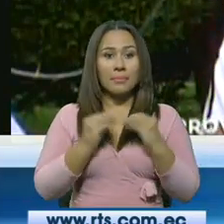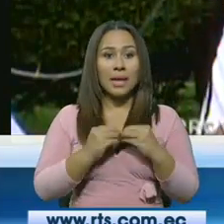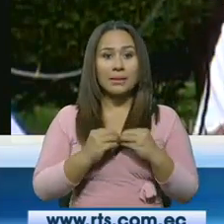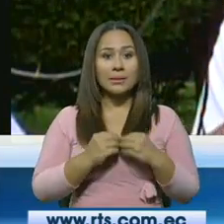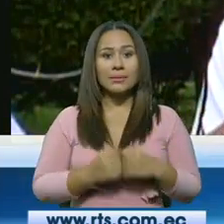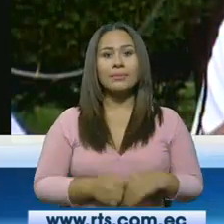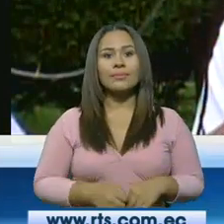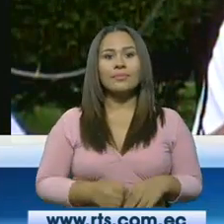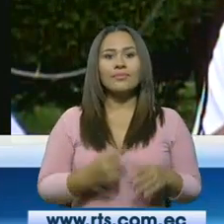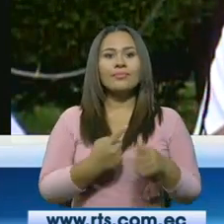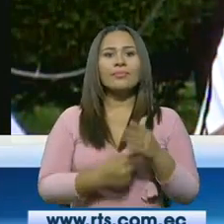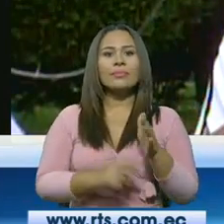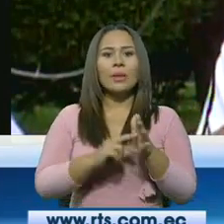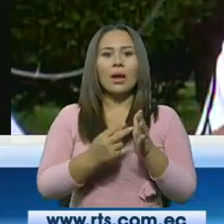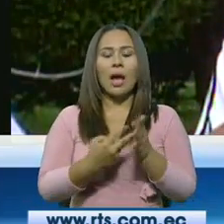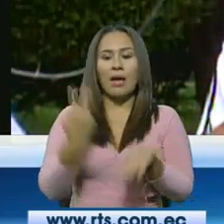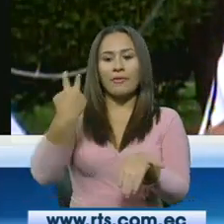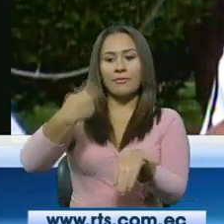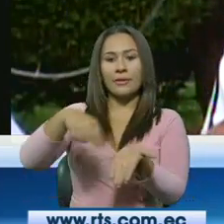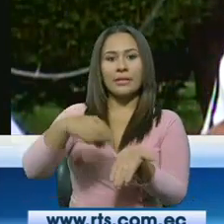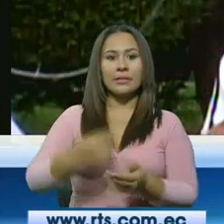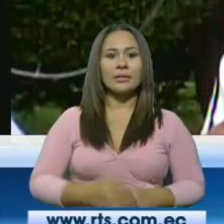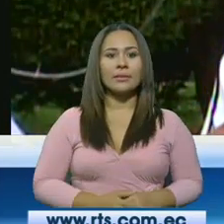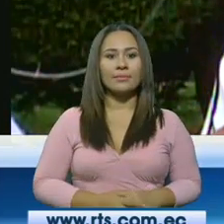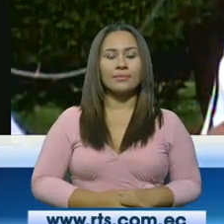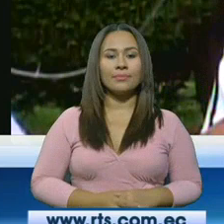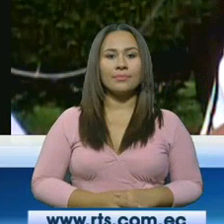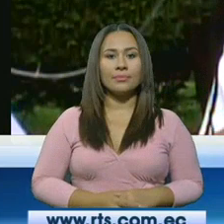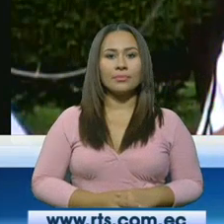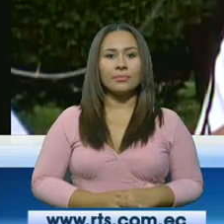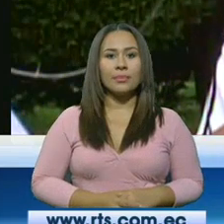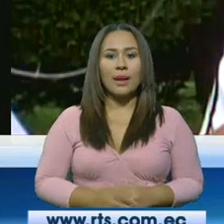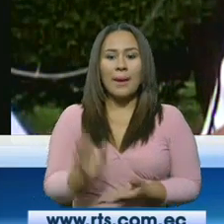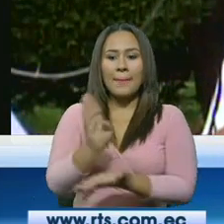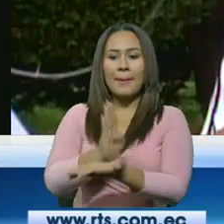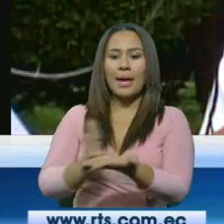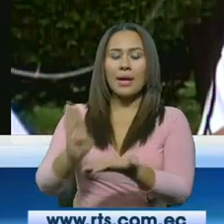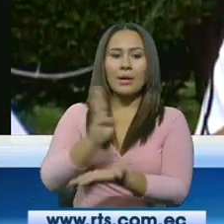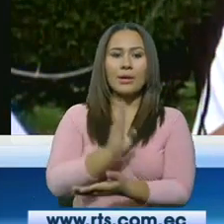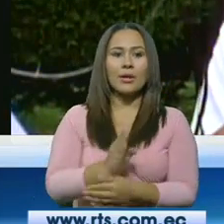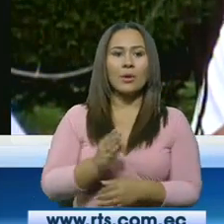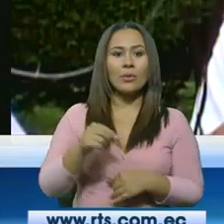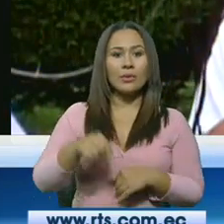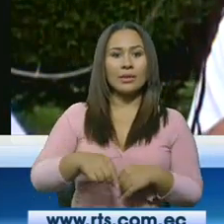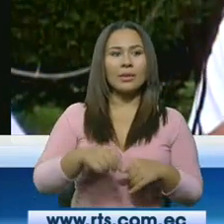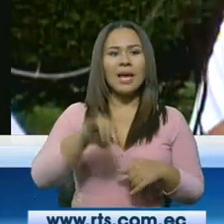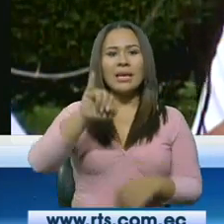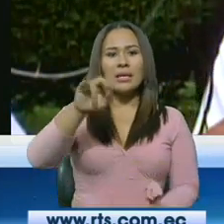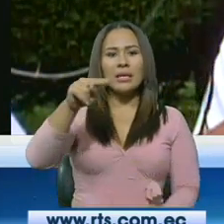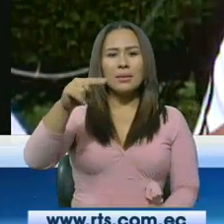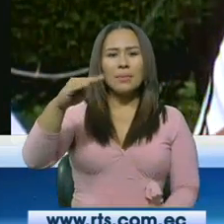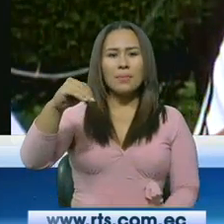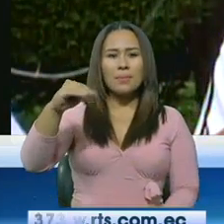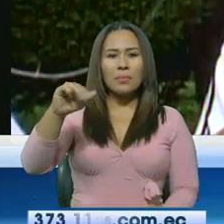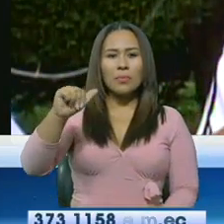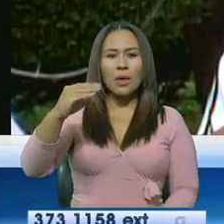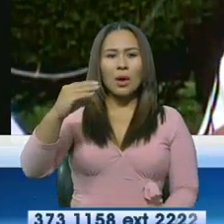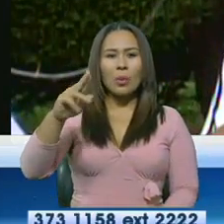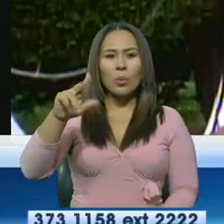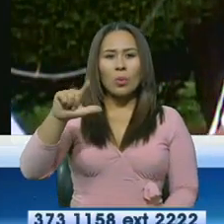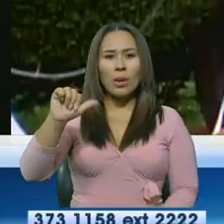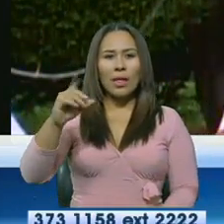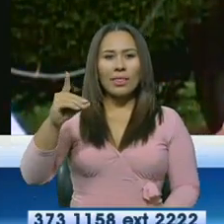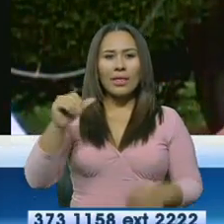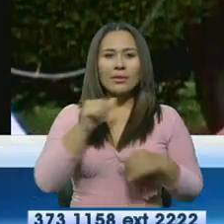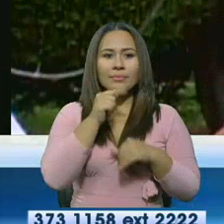que se juntan las fiestas con del barrio La Inmaculada, que también es una tradición que veneran a la imagen de